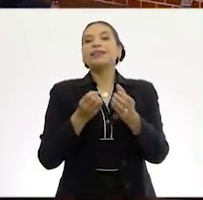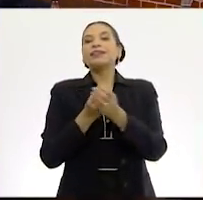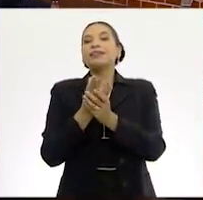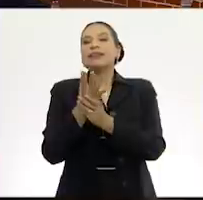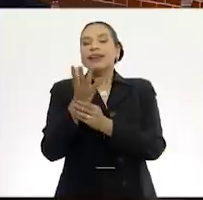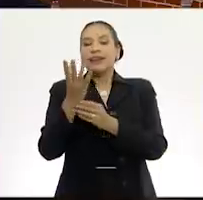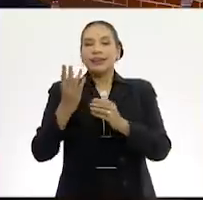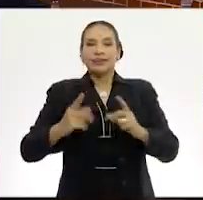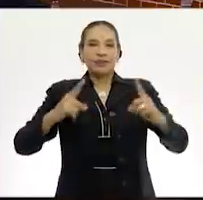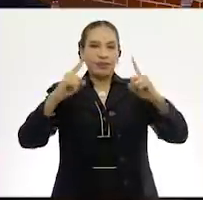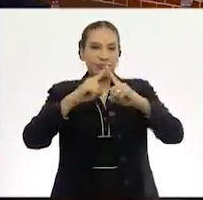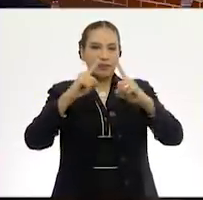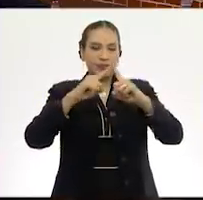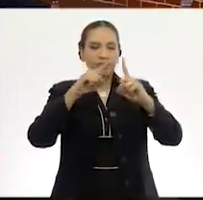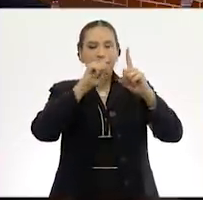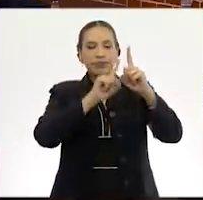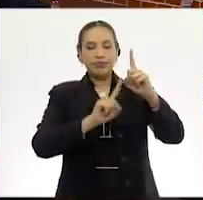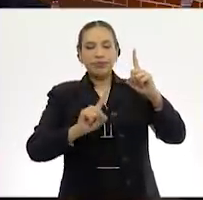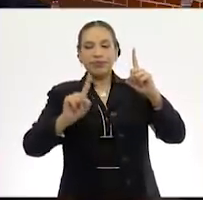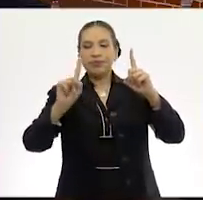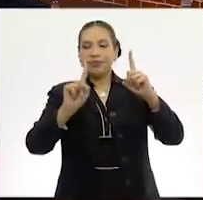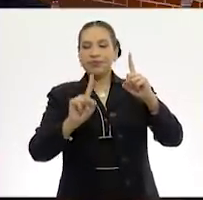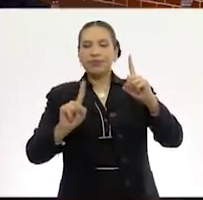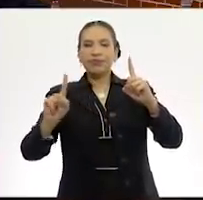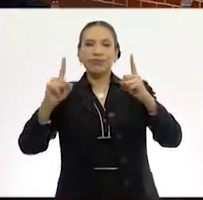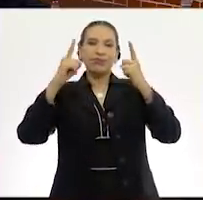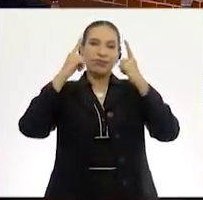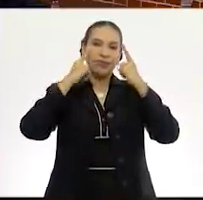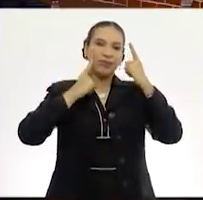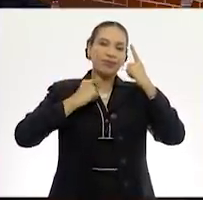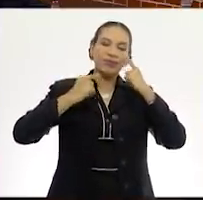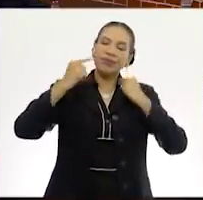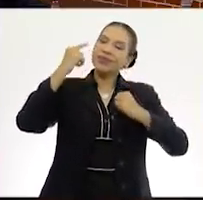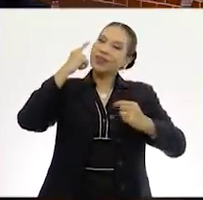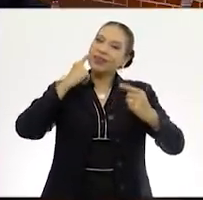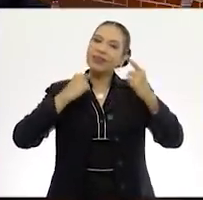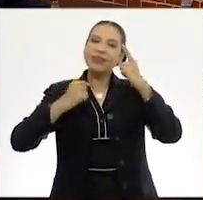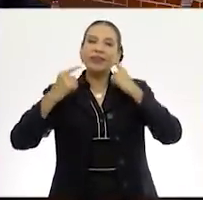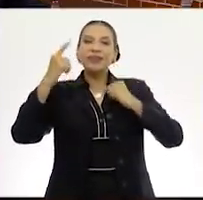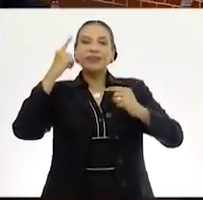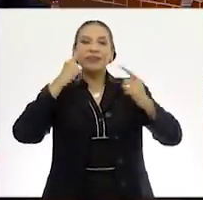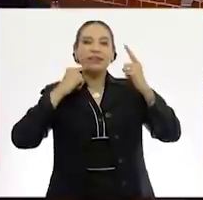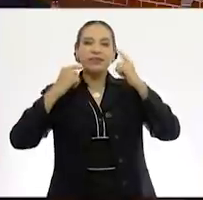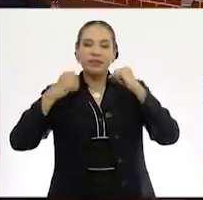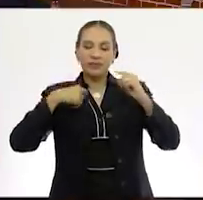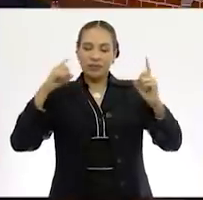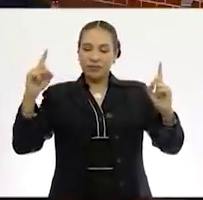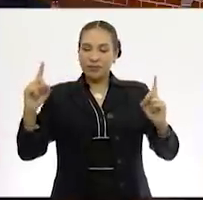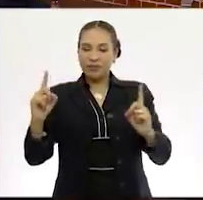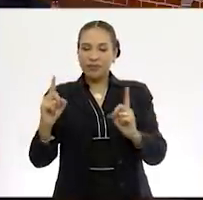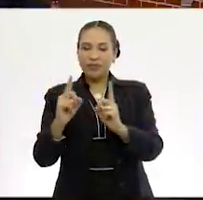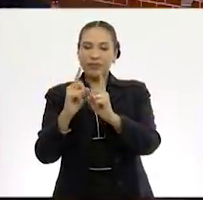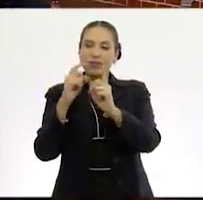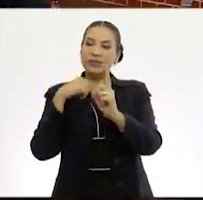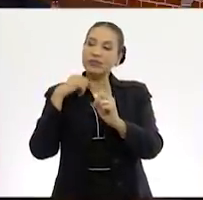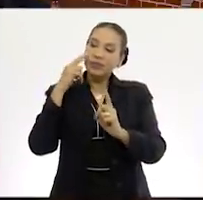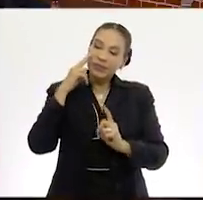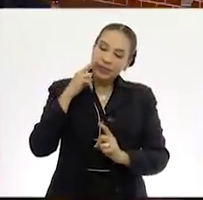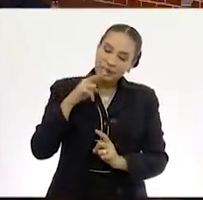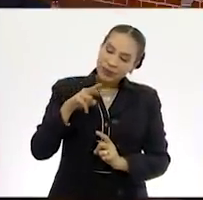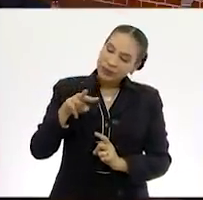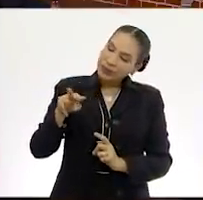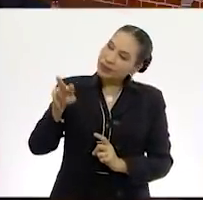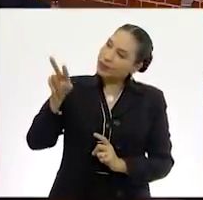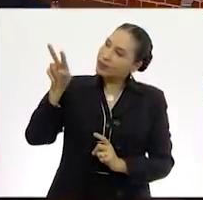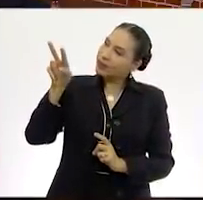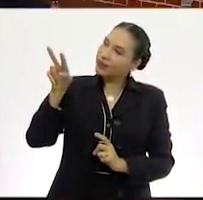Salías del templo un día, llorona, cuando al pasar yo